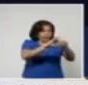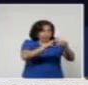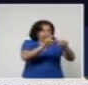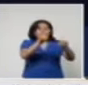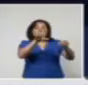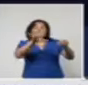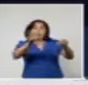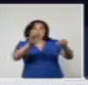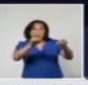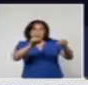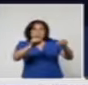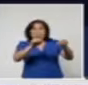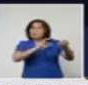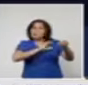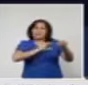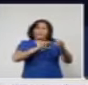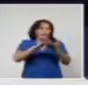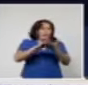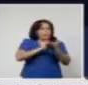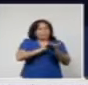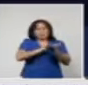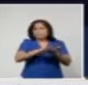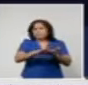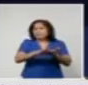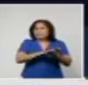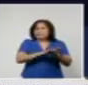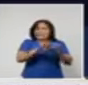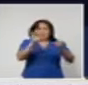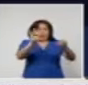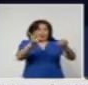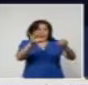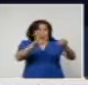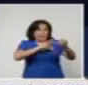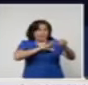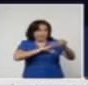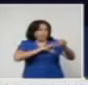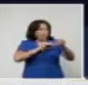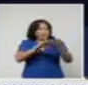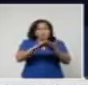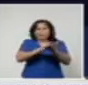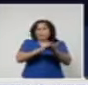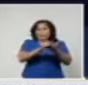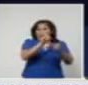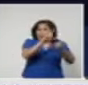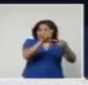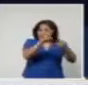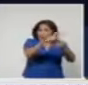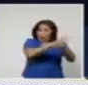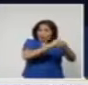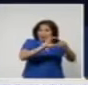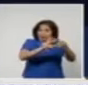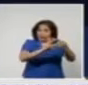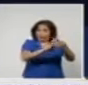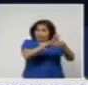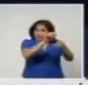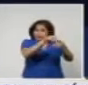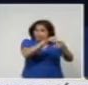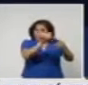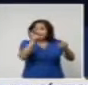60% estaban asintomáticos totalmente en el momento del diagnóstico y ya el